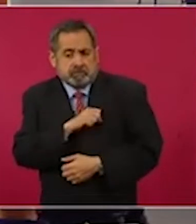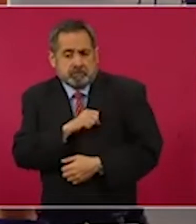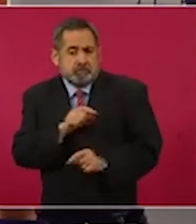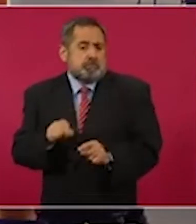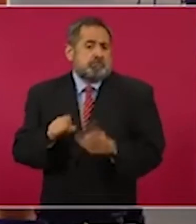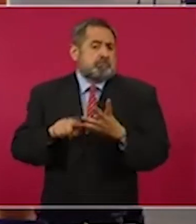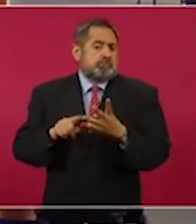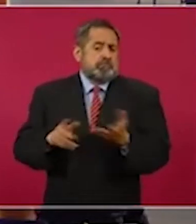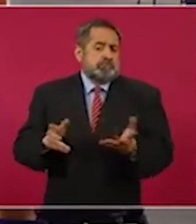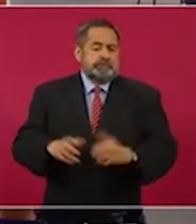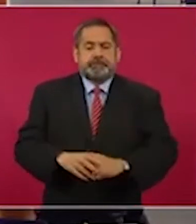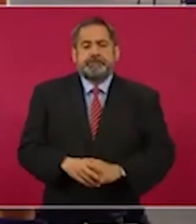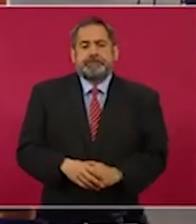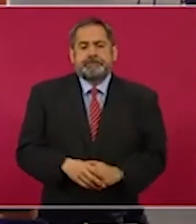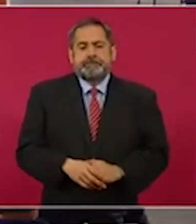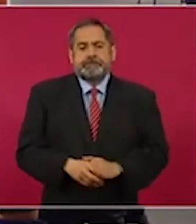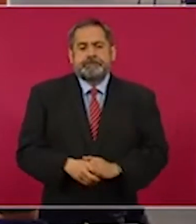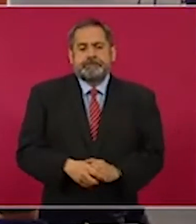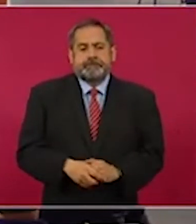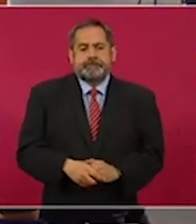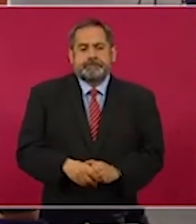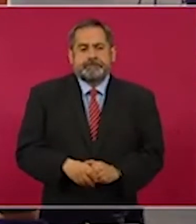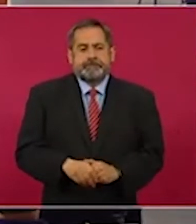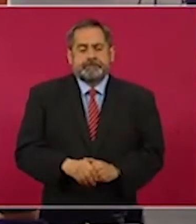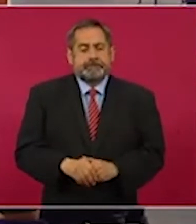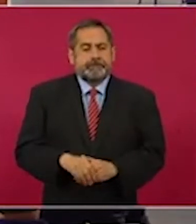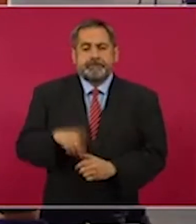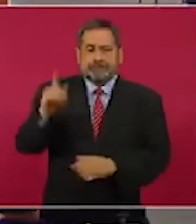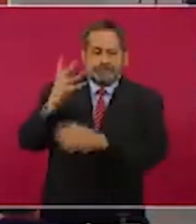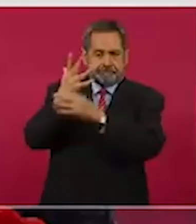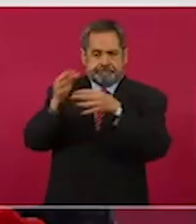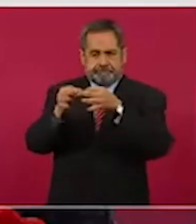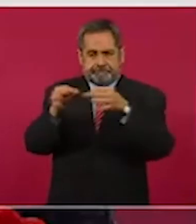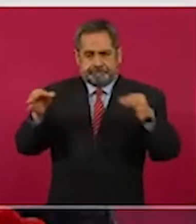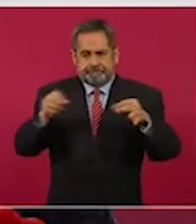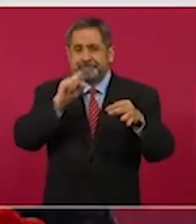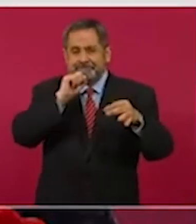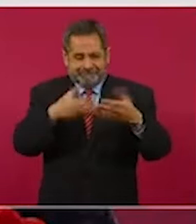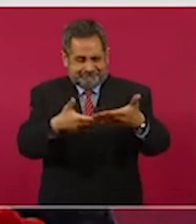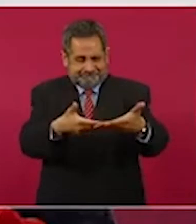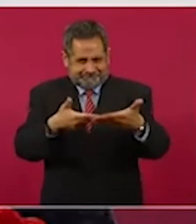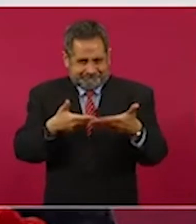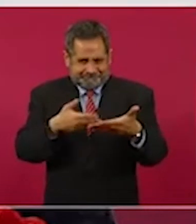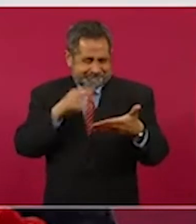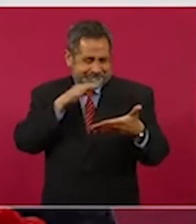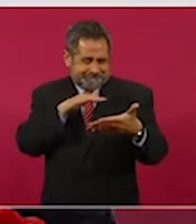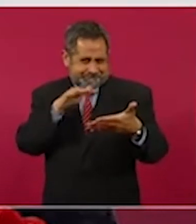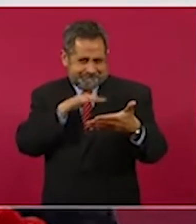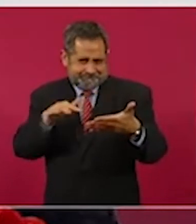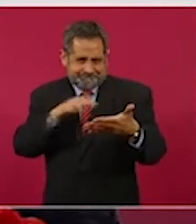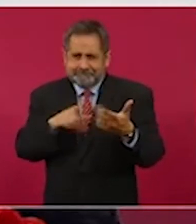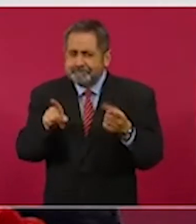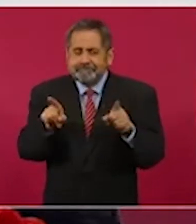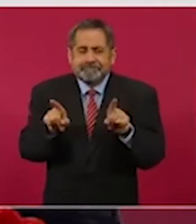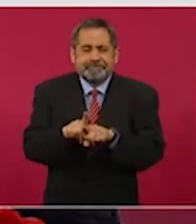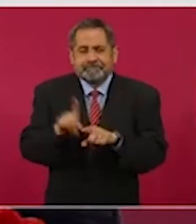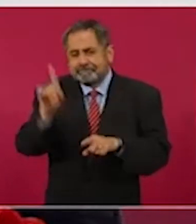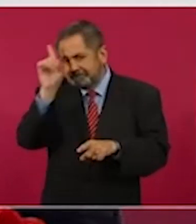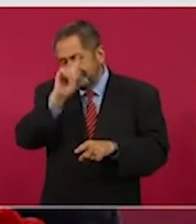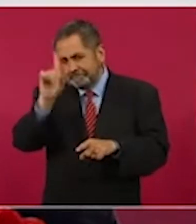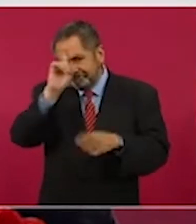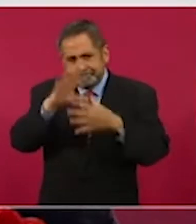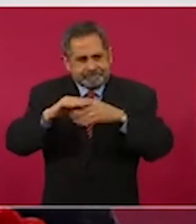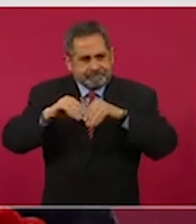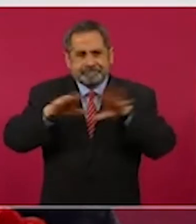distintos sectores de la población esta es una frase del propio documento que resume la recomendación